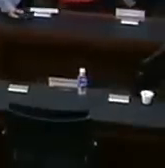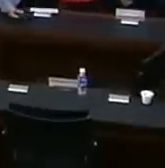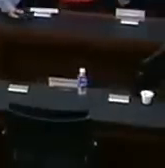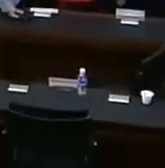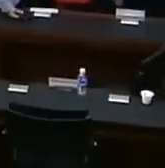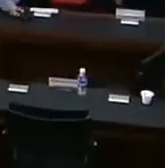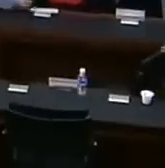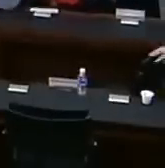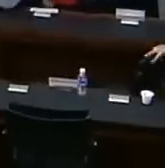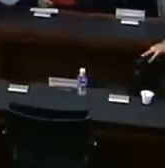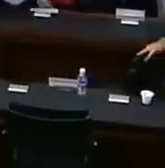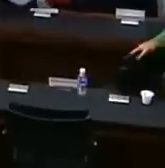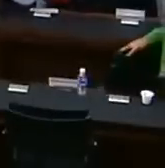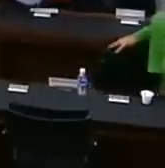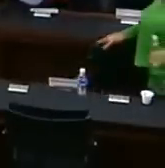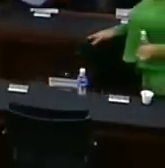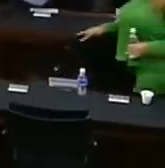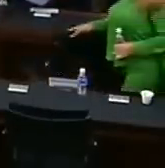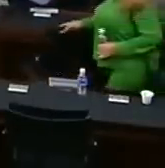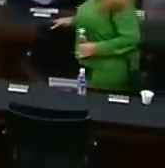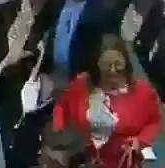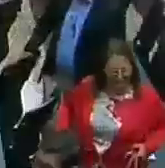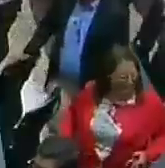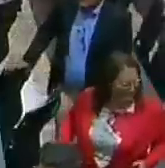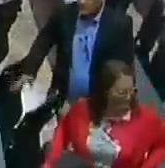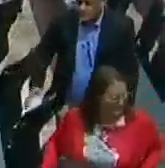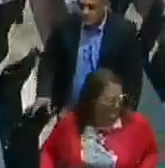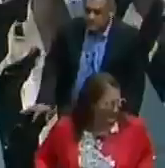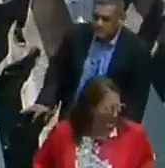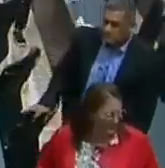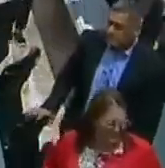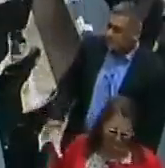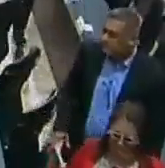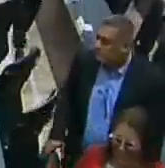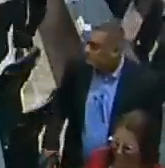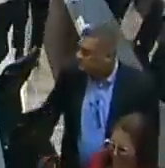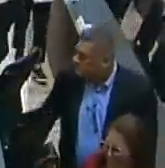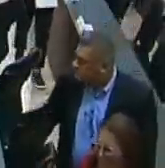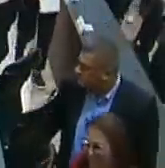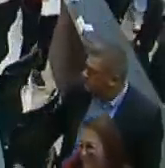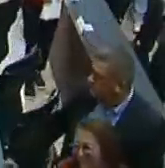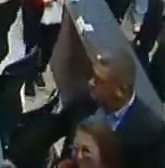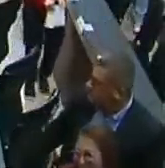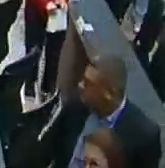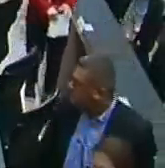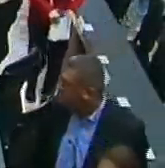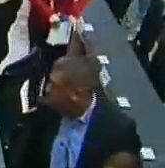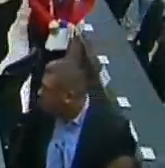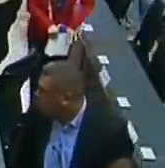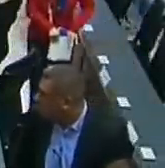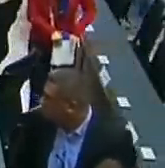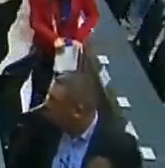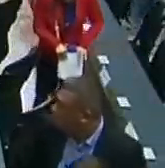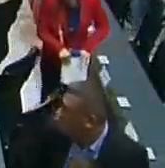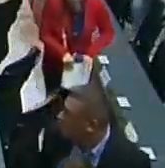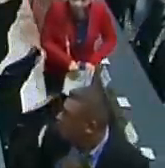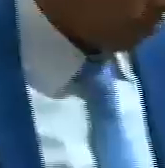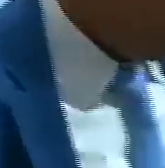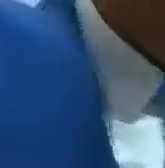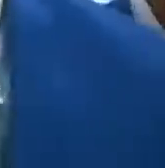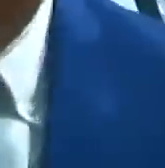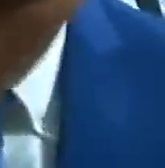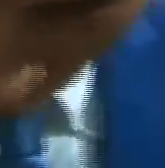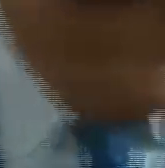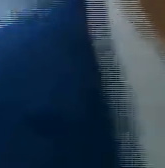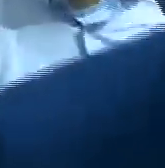de Venezuela, y el diputado Luis Augusto Romero, siendo aprobado este punto también por unanimidad. De igual forma,